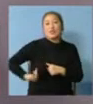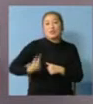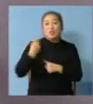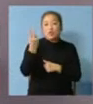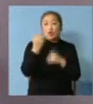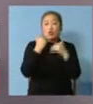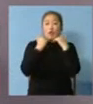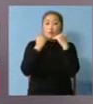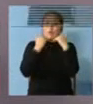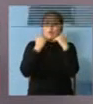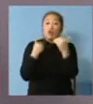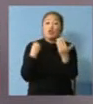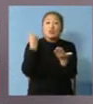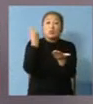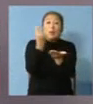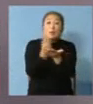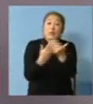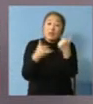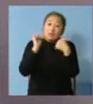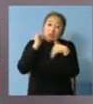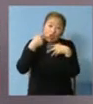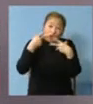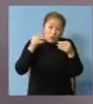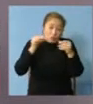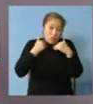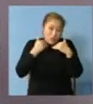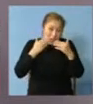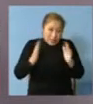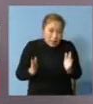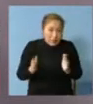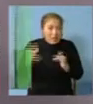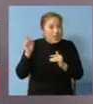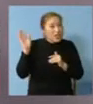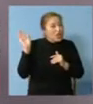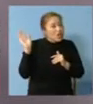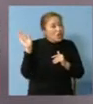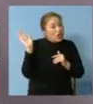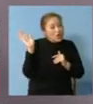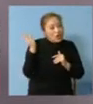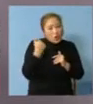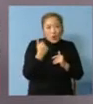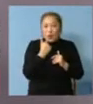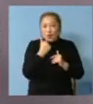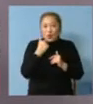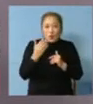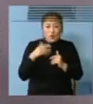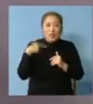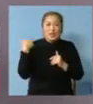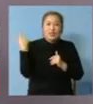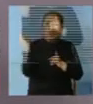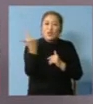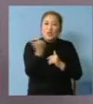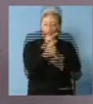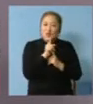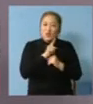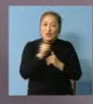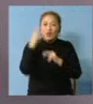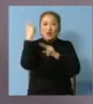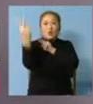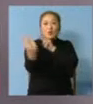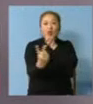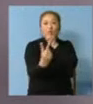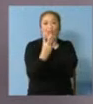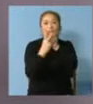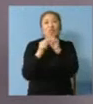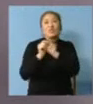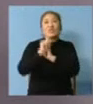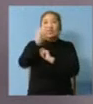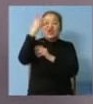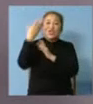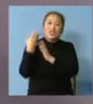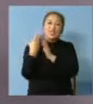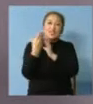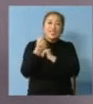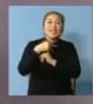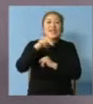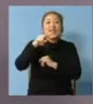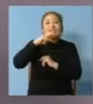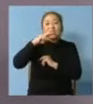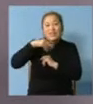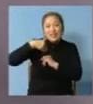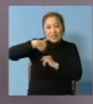tampoco sabemos si se va a presentar a la presidencia. Con todas estas dudas, nosotros nos reencontramos, si Dios quiere,